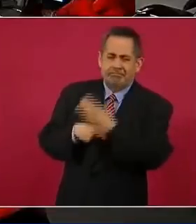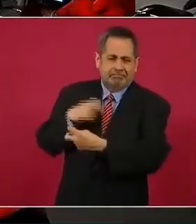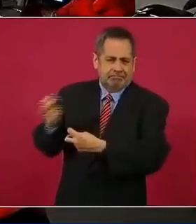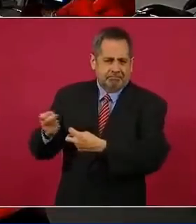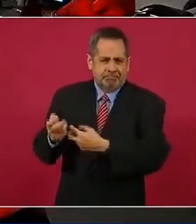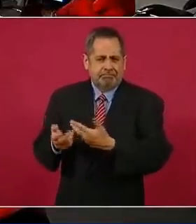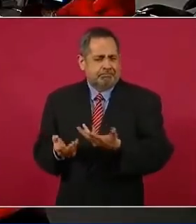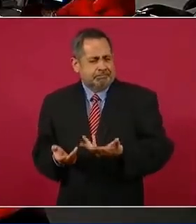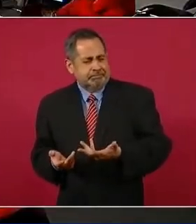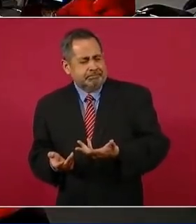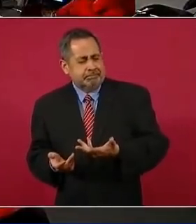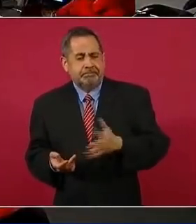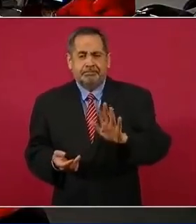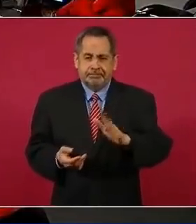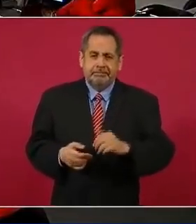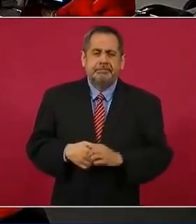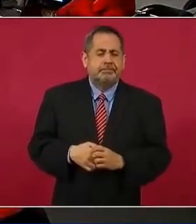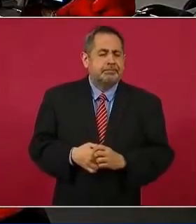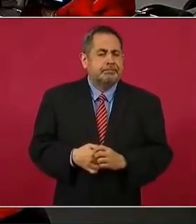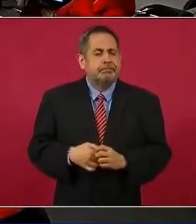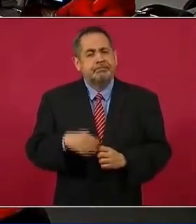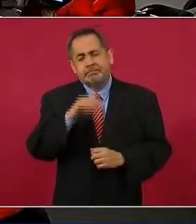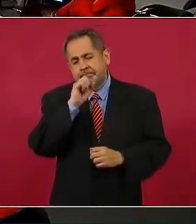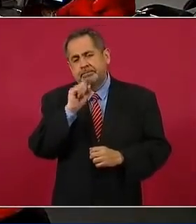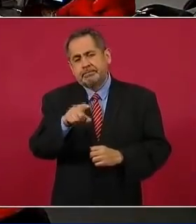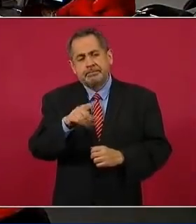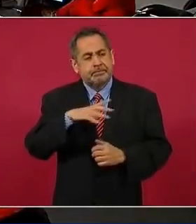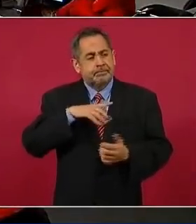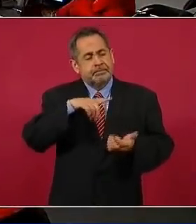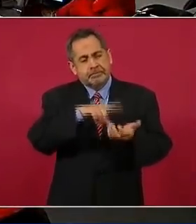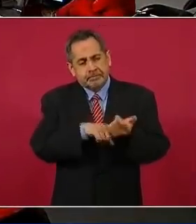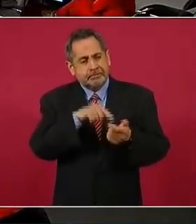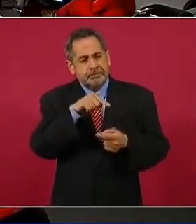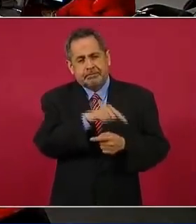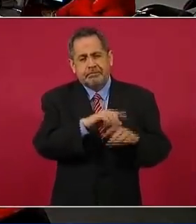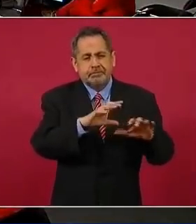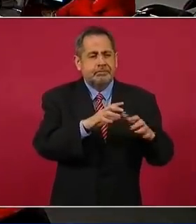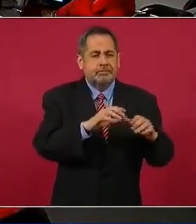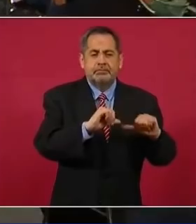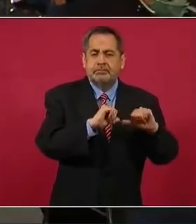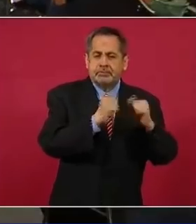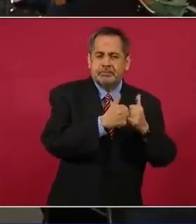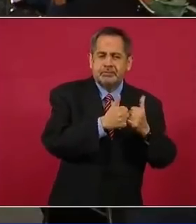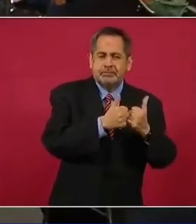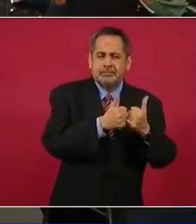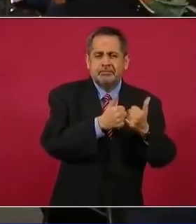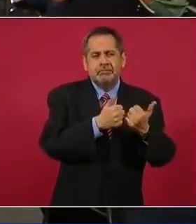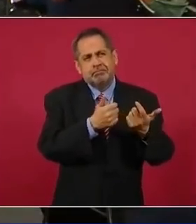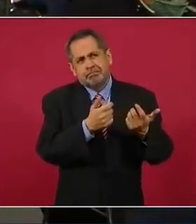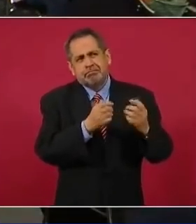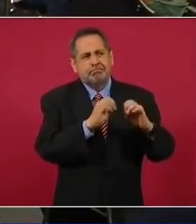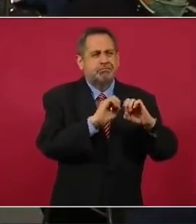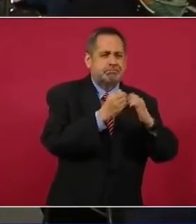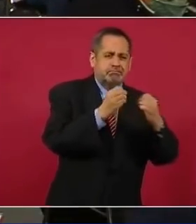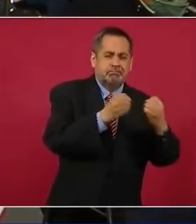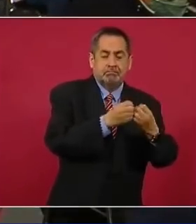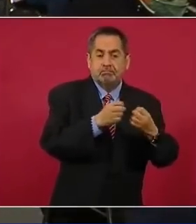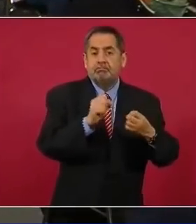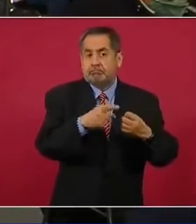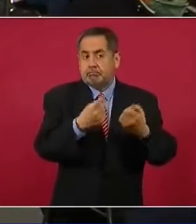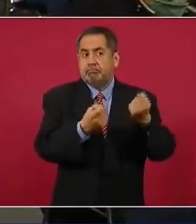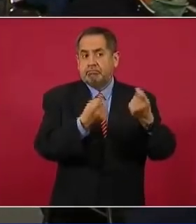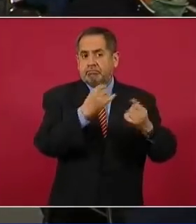Pero también aquí está el entramado de un conjunto de organismos, incluso